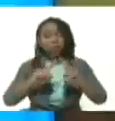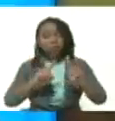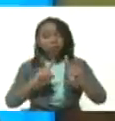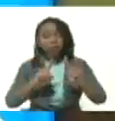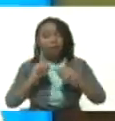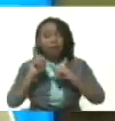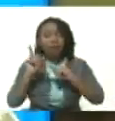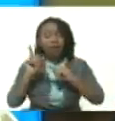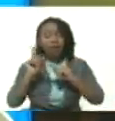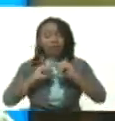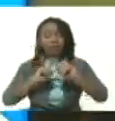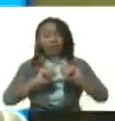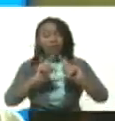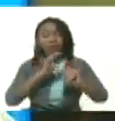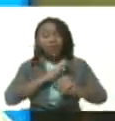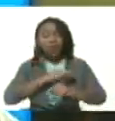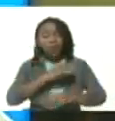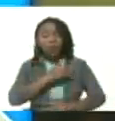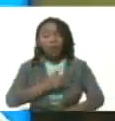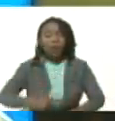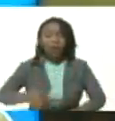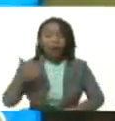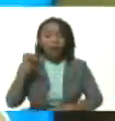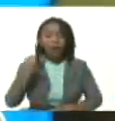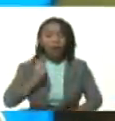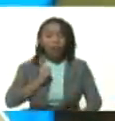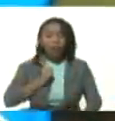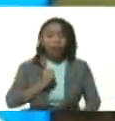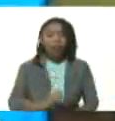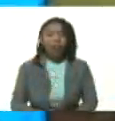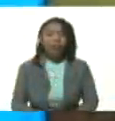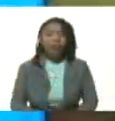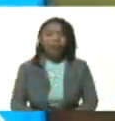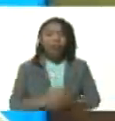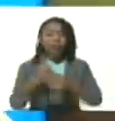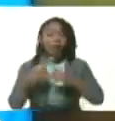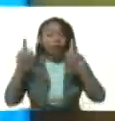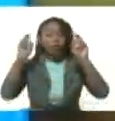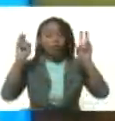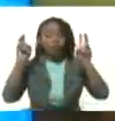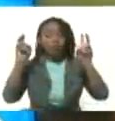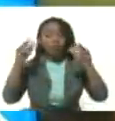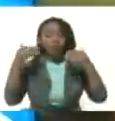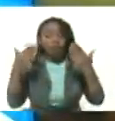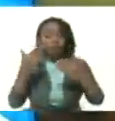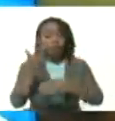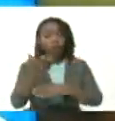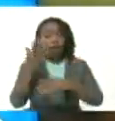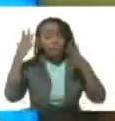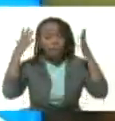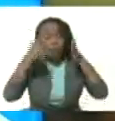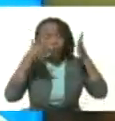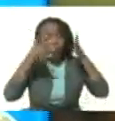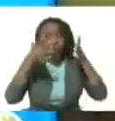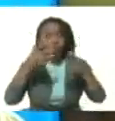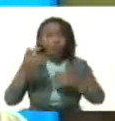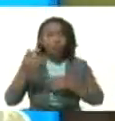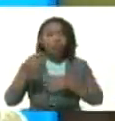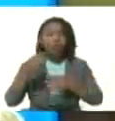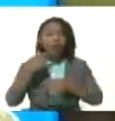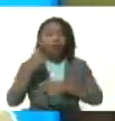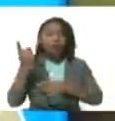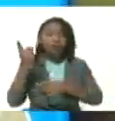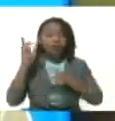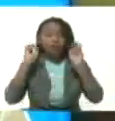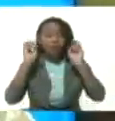Y esa biodiversidad, señor presidente, hay que aprovecharla. El otro elemento que usted nos instruía en ese